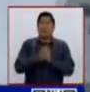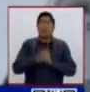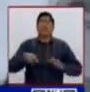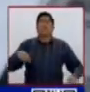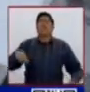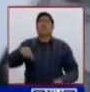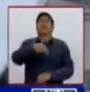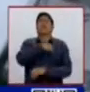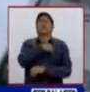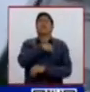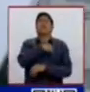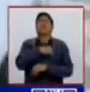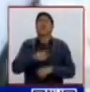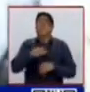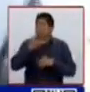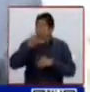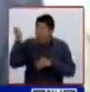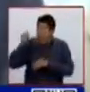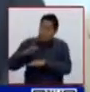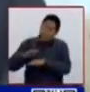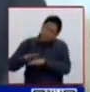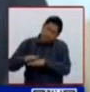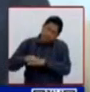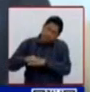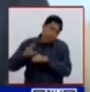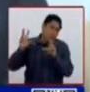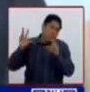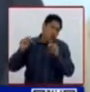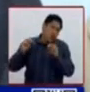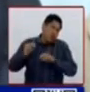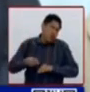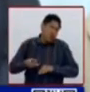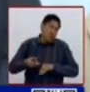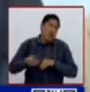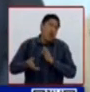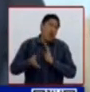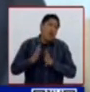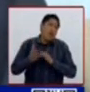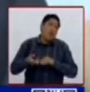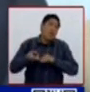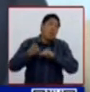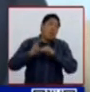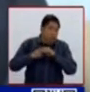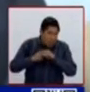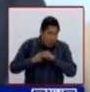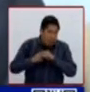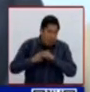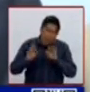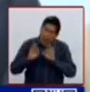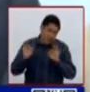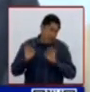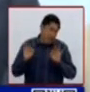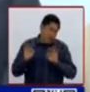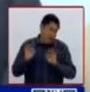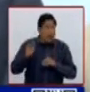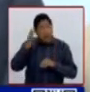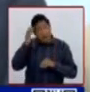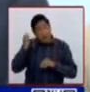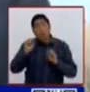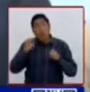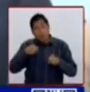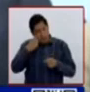Nosotros estamos recomendando no tocar el tema salarial para no afectar a las